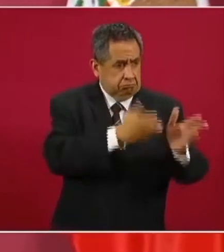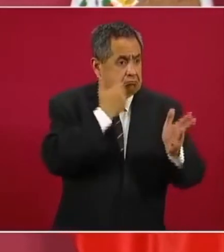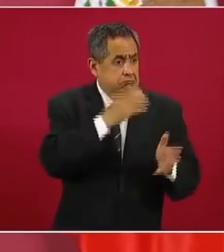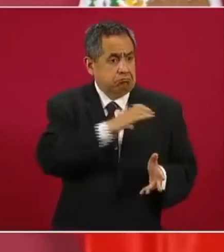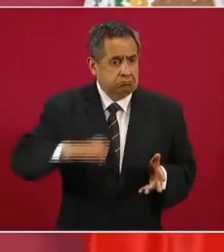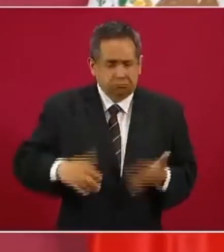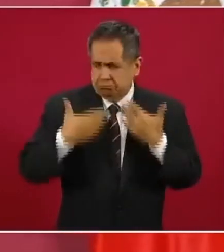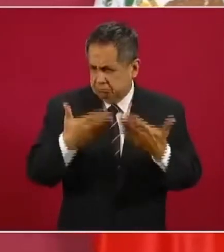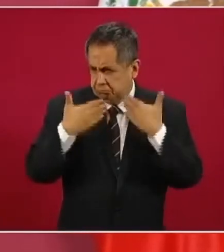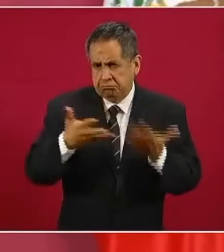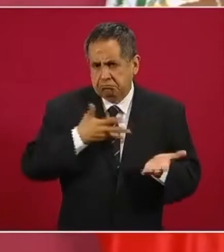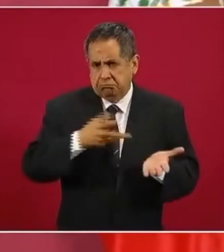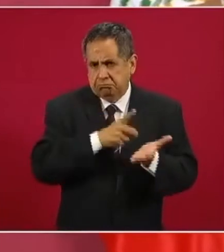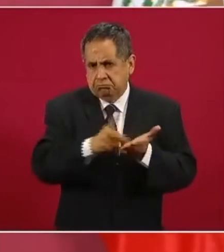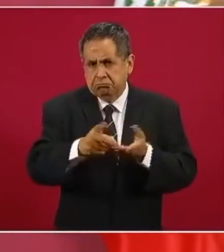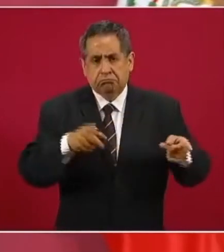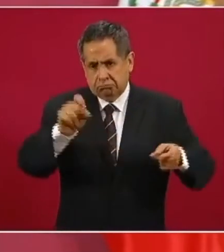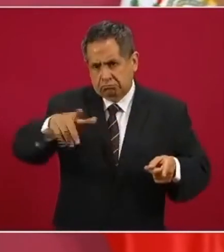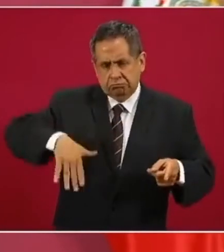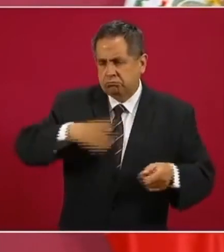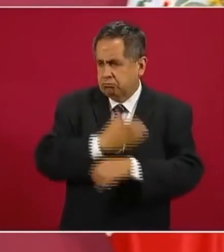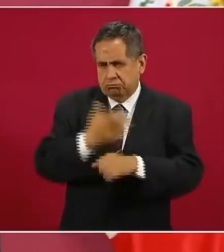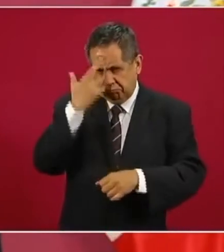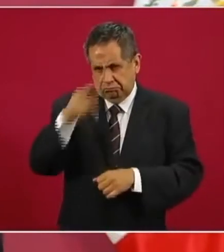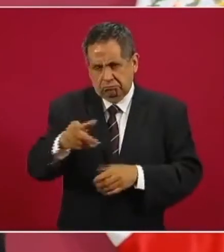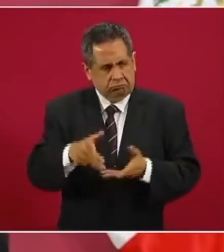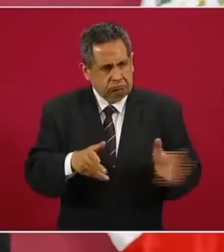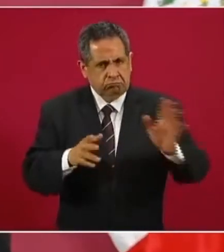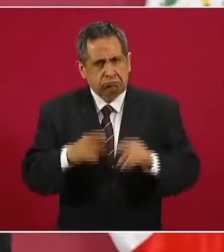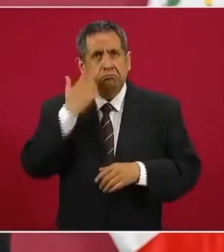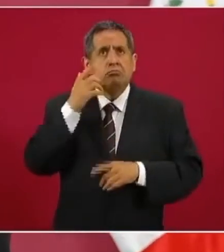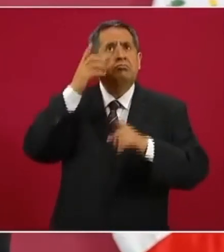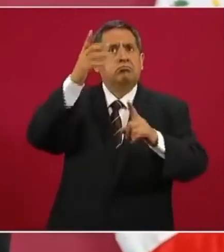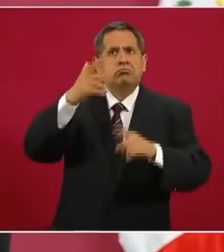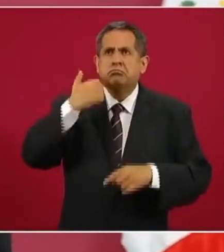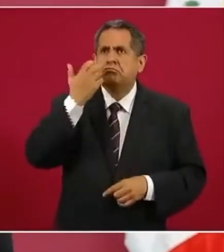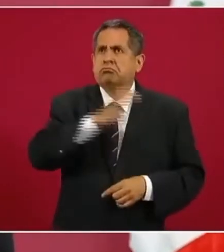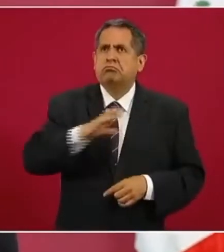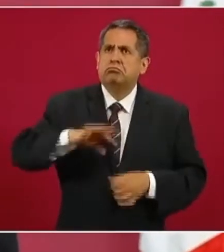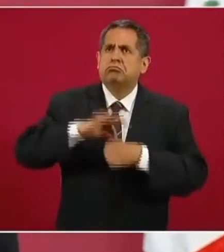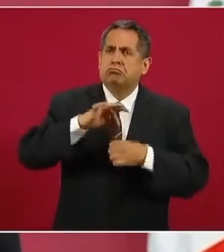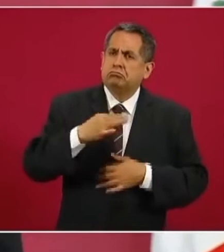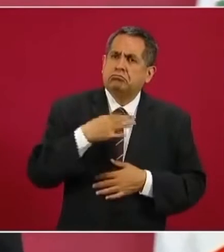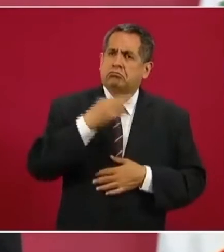es un derecho, como también lo expresó el compañero, aspirar a